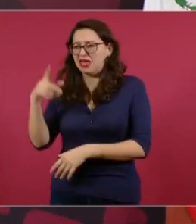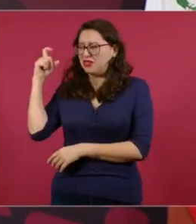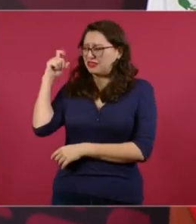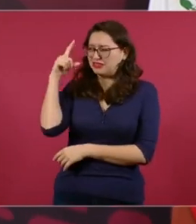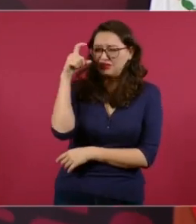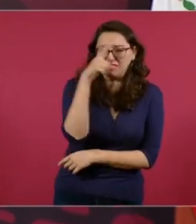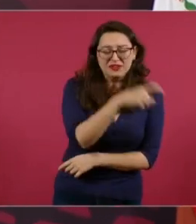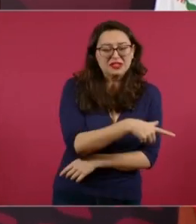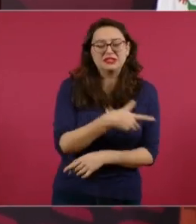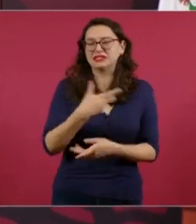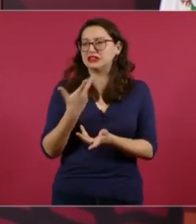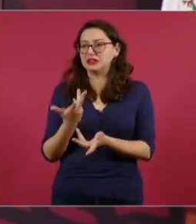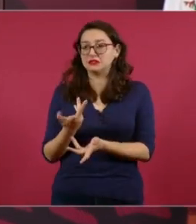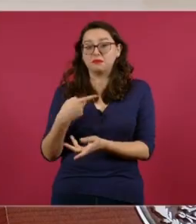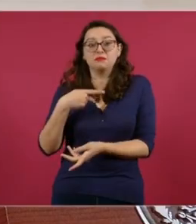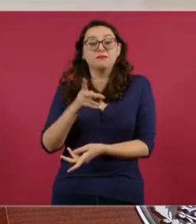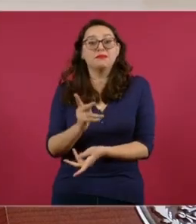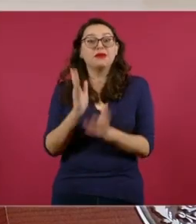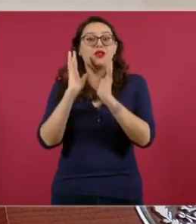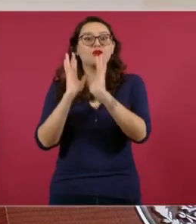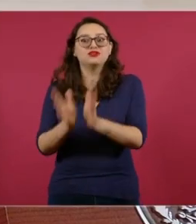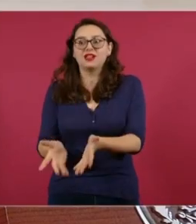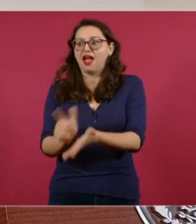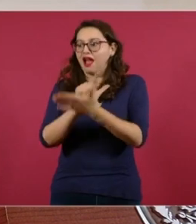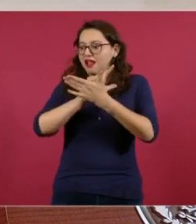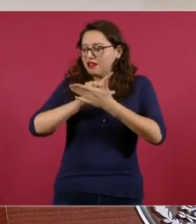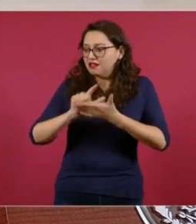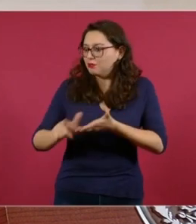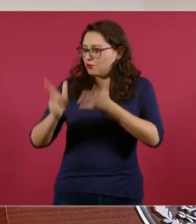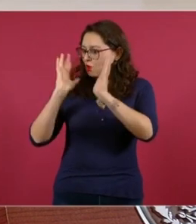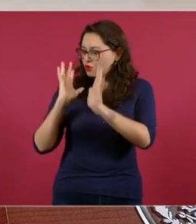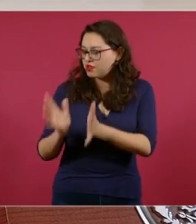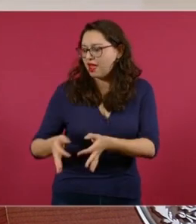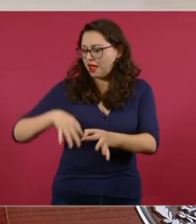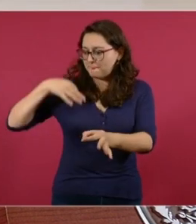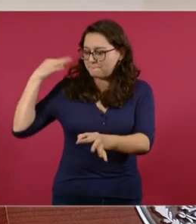Por eso va a ser mejor hacia adelante,